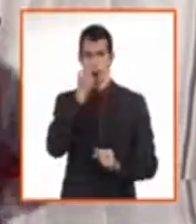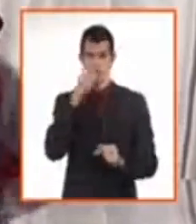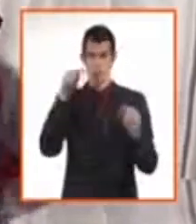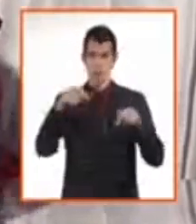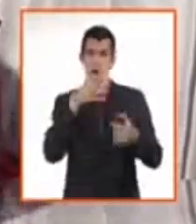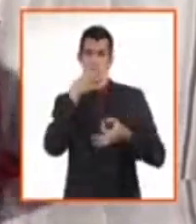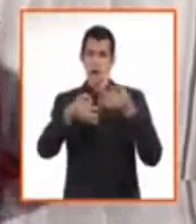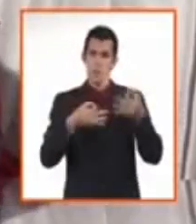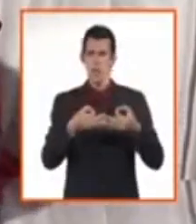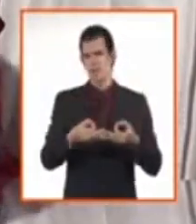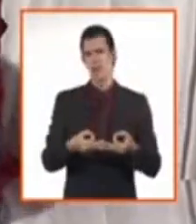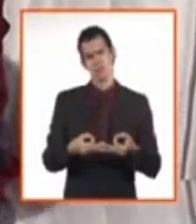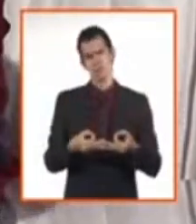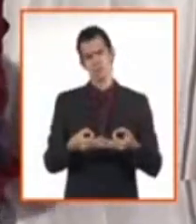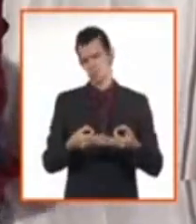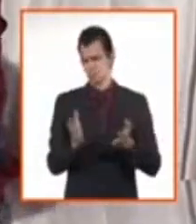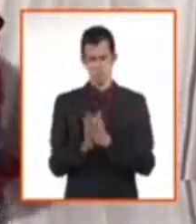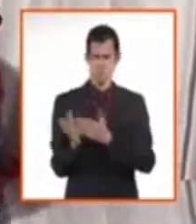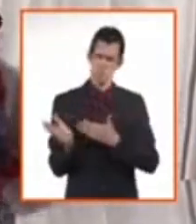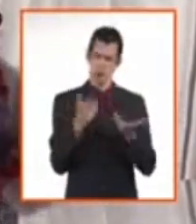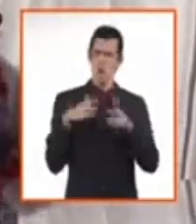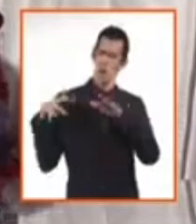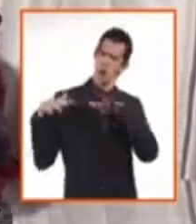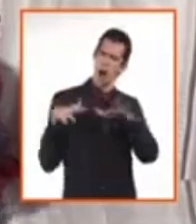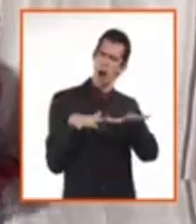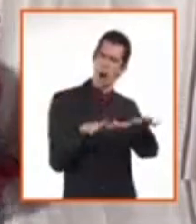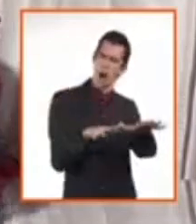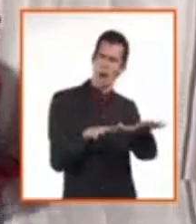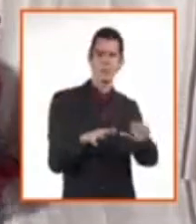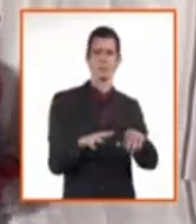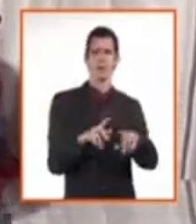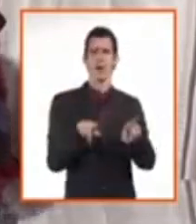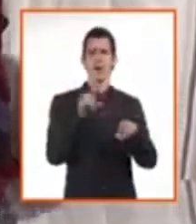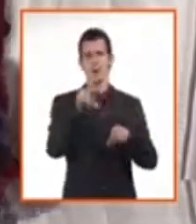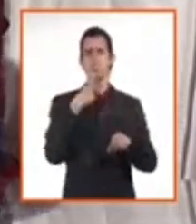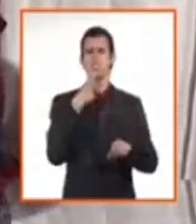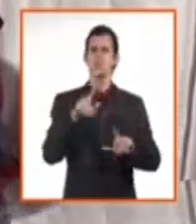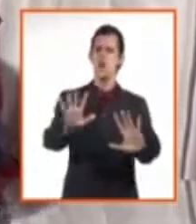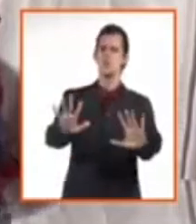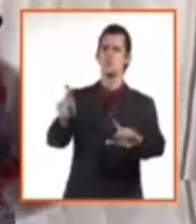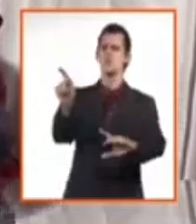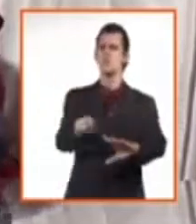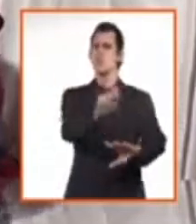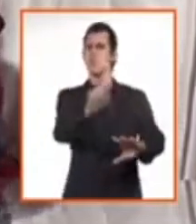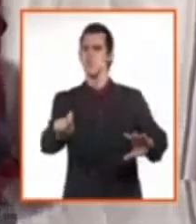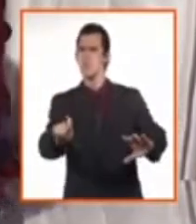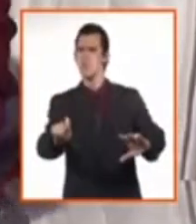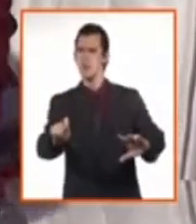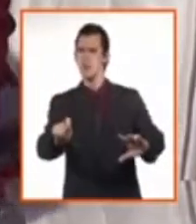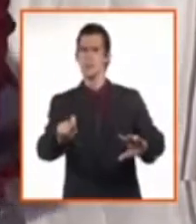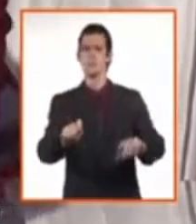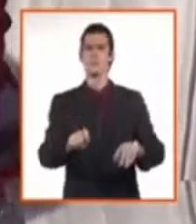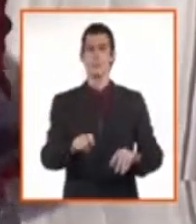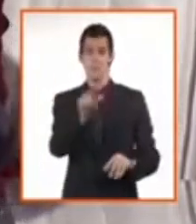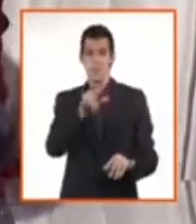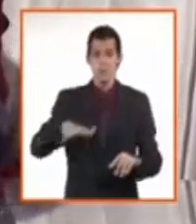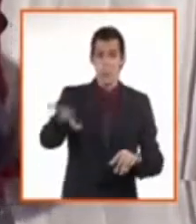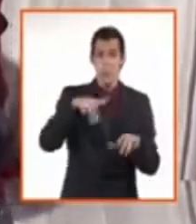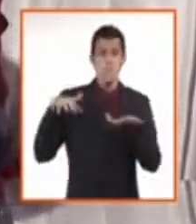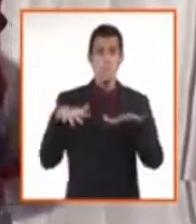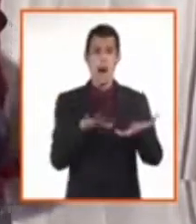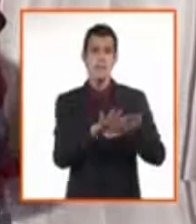nivel de euforia que se advirtió en el recibimiento al mensaje de díaz canel hay que ver qué pasa en las próximas horas